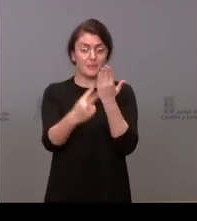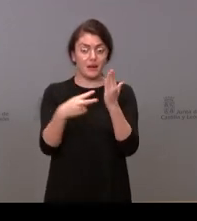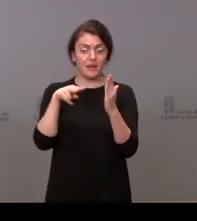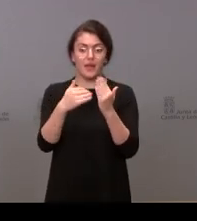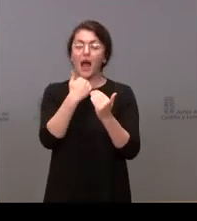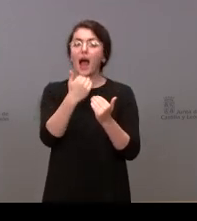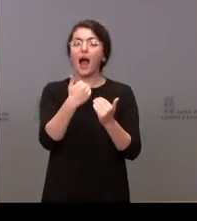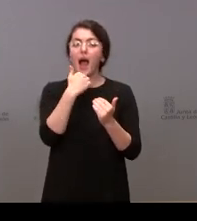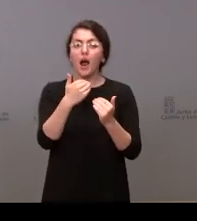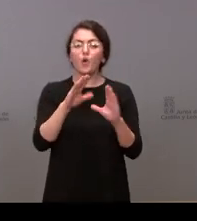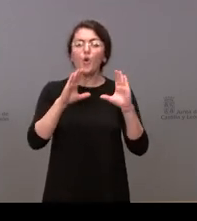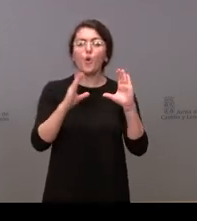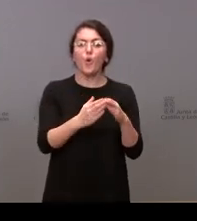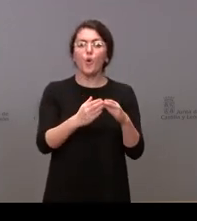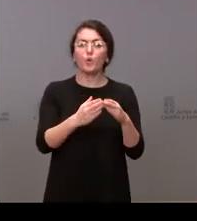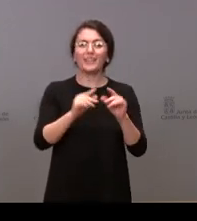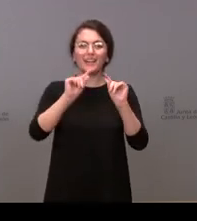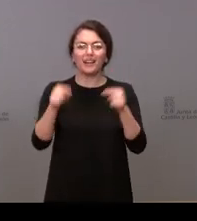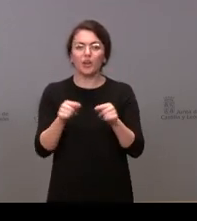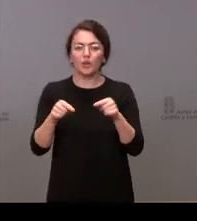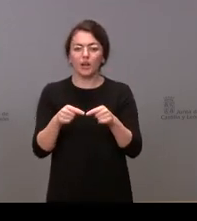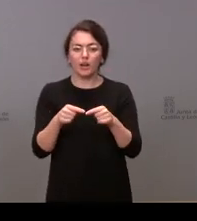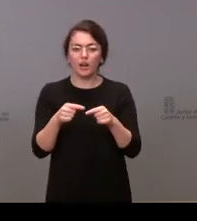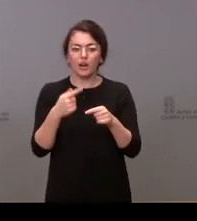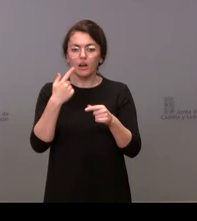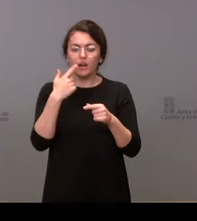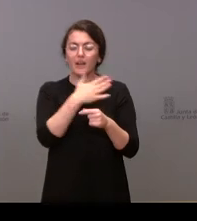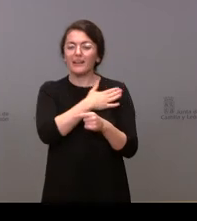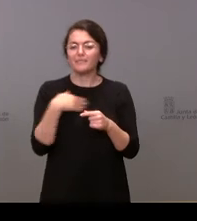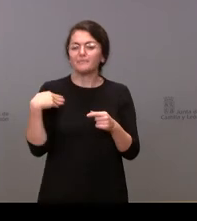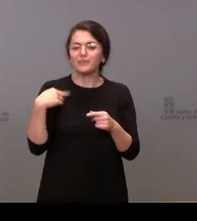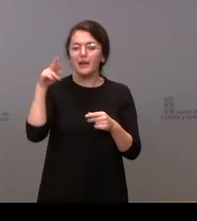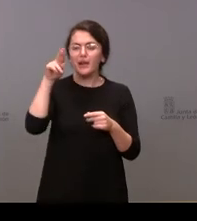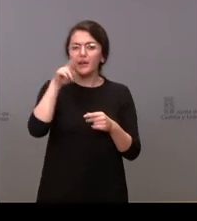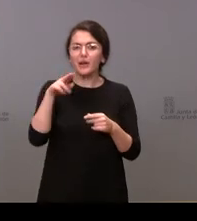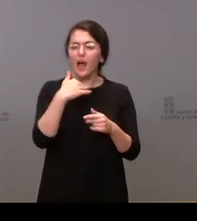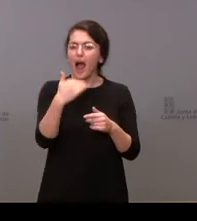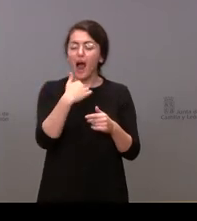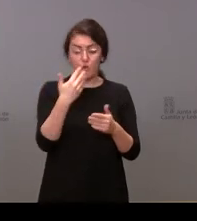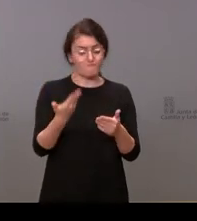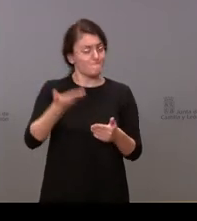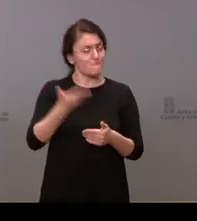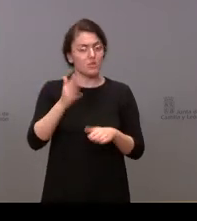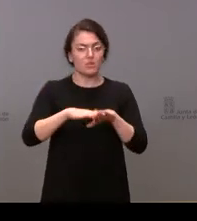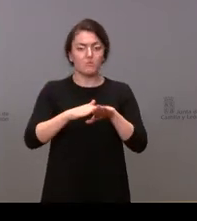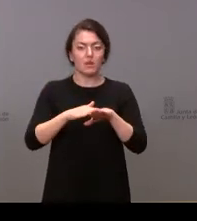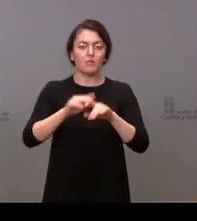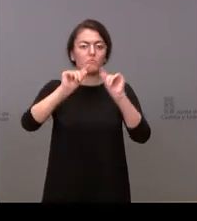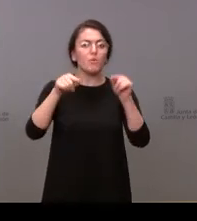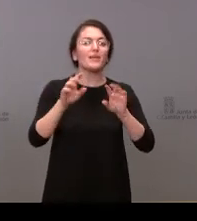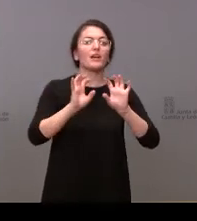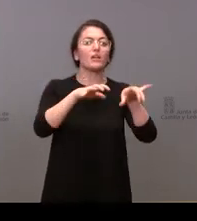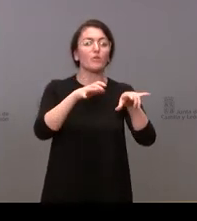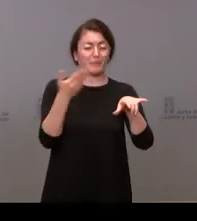juntas vecinales. Quiero recordar que es una escala territorial que tiene mucha importancia en la provincia de León. Hace unos días publicábamos